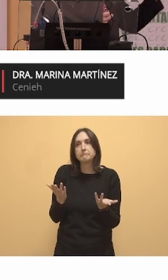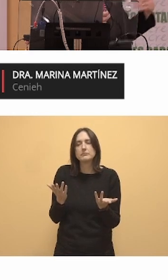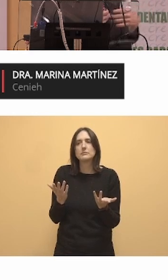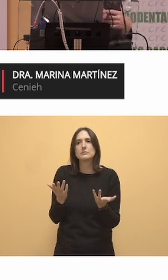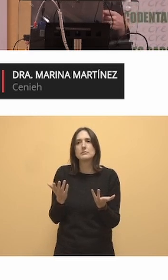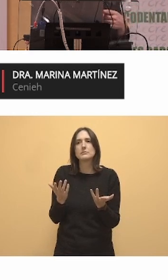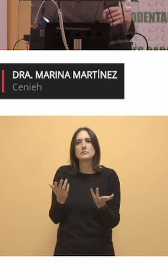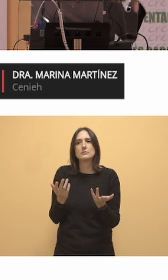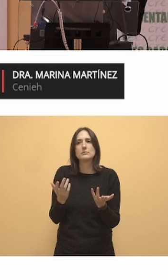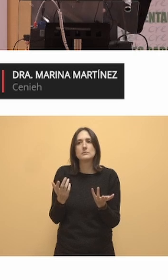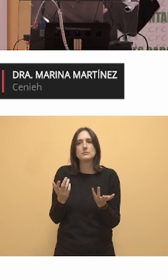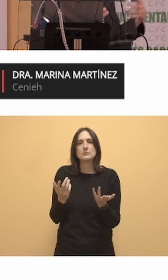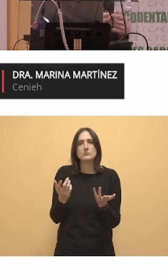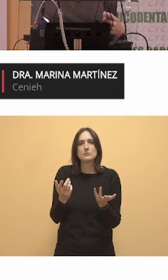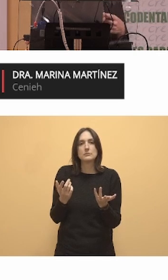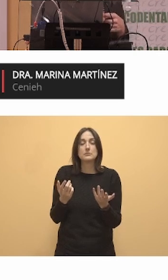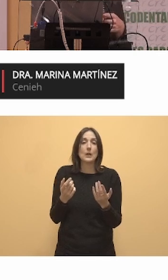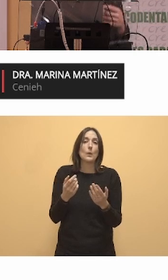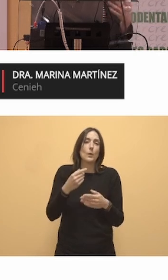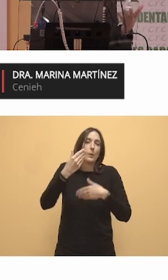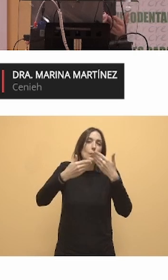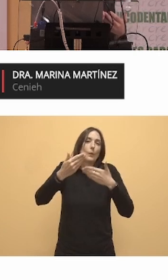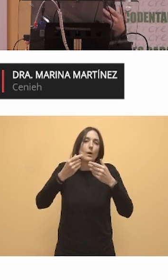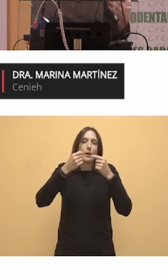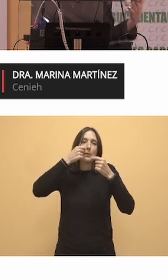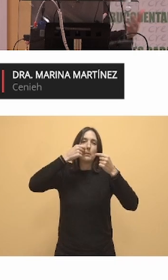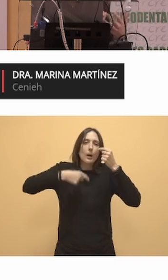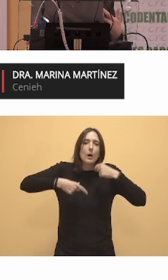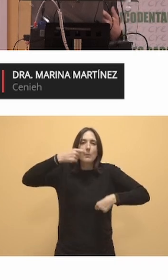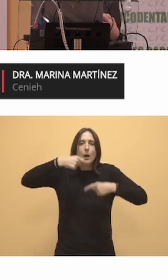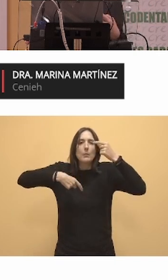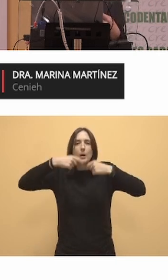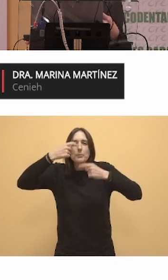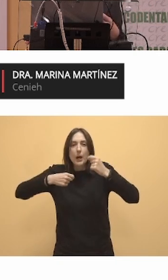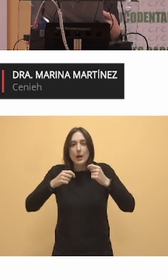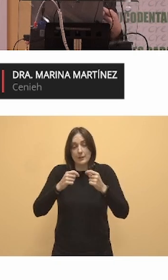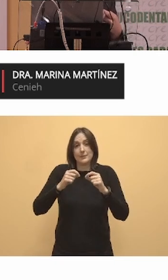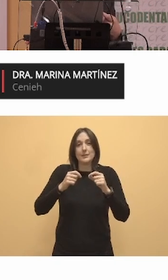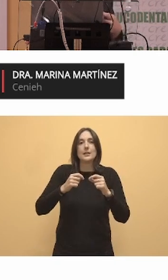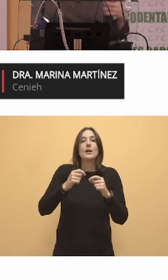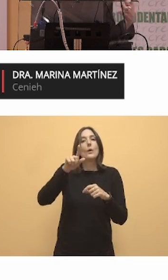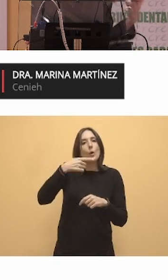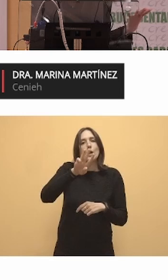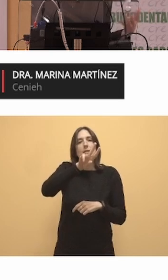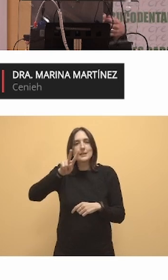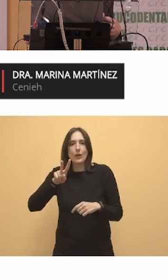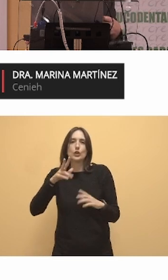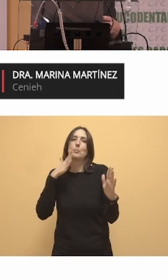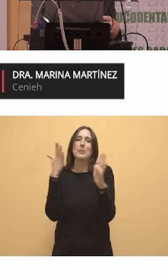generales erosionarán y se caerán y serán sustituidos por esas 32 piezas dentales permanentes. Pero